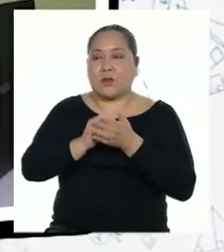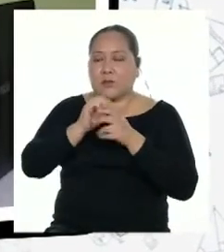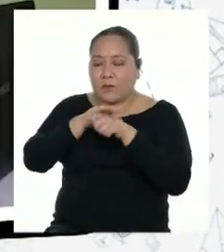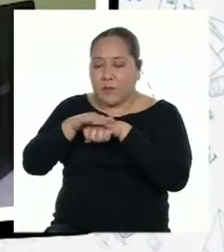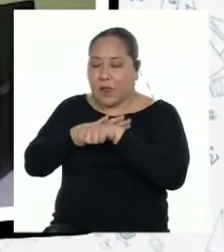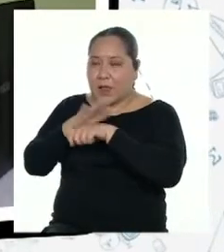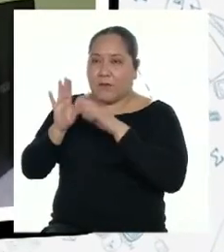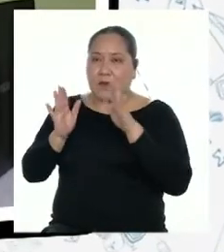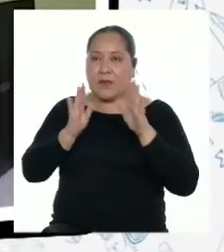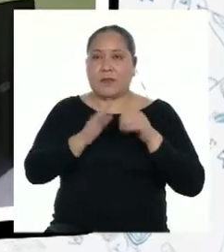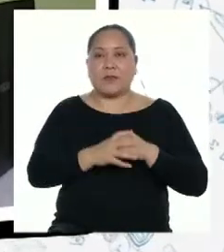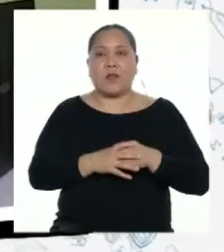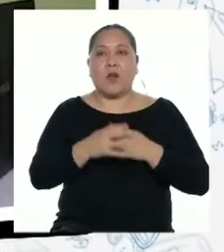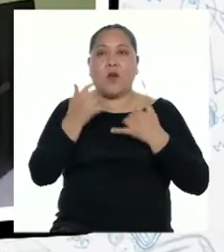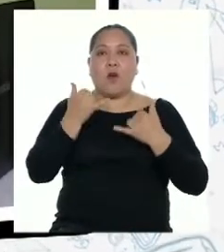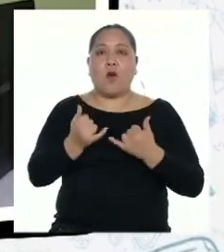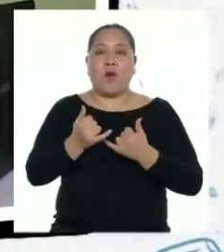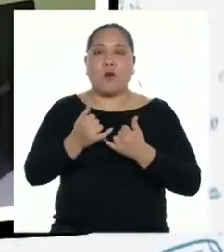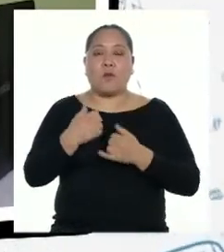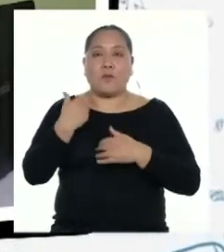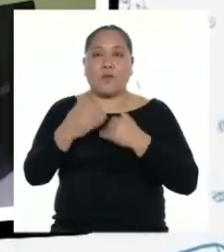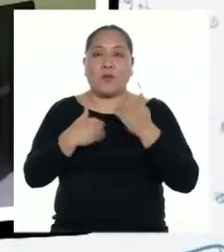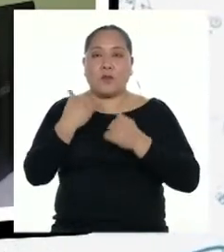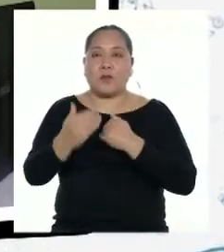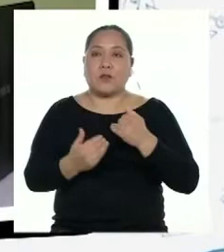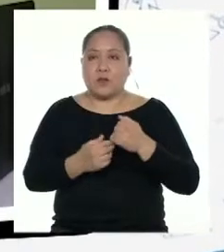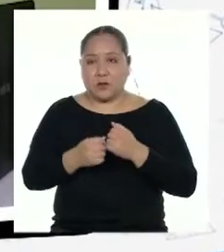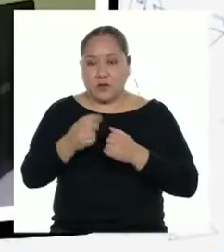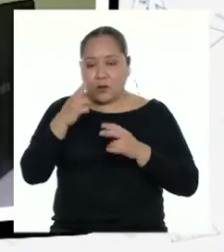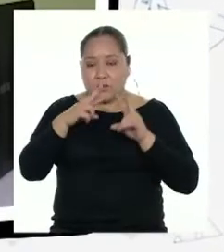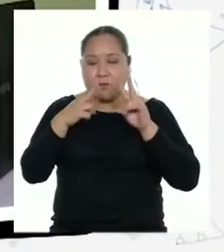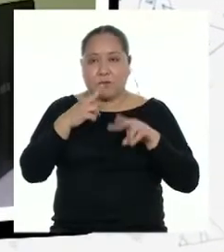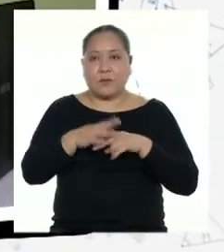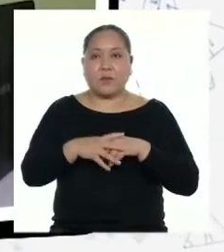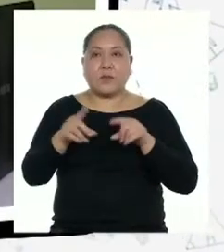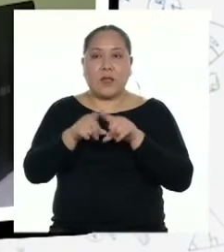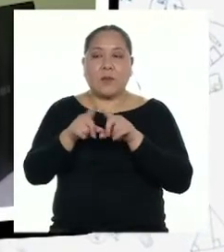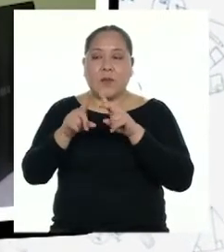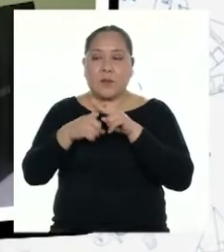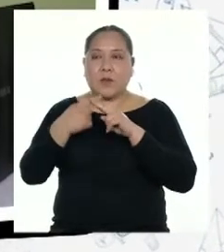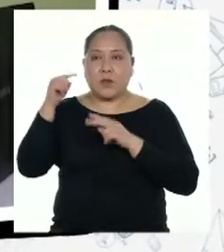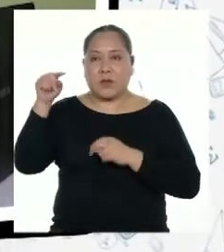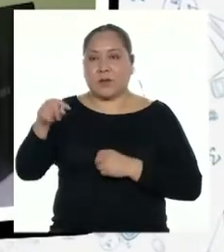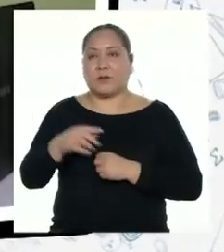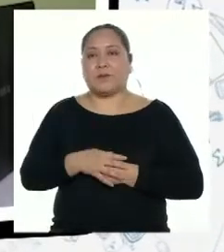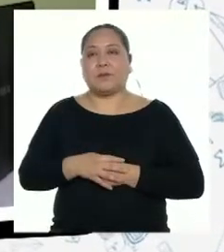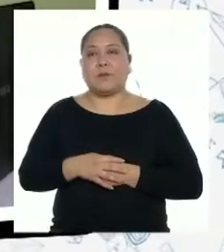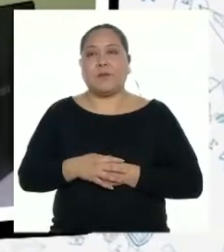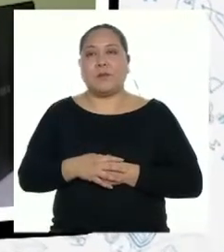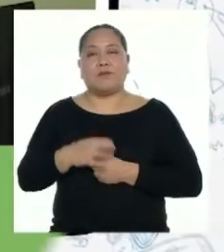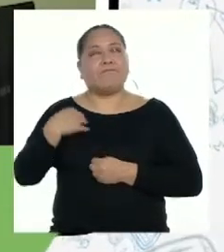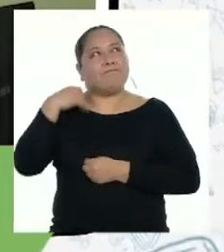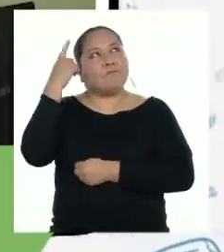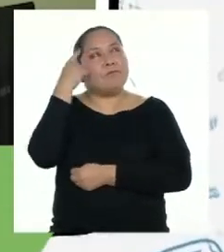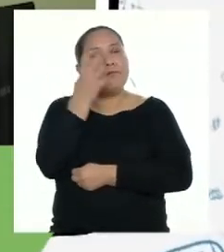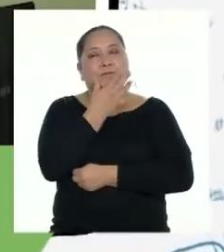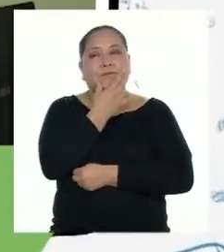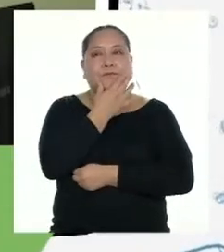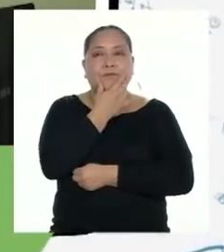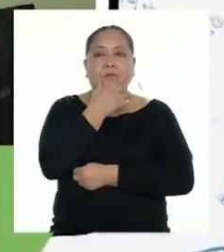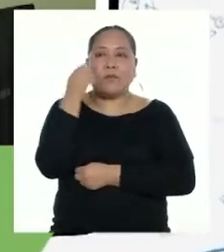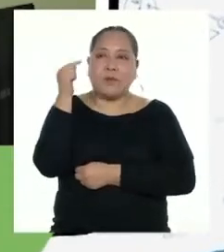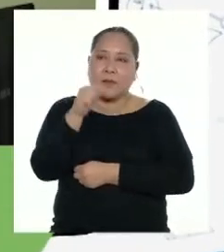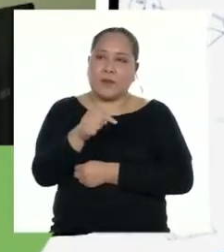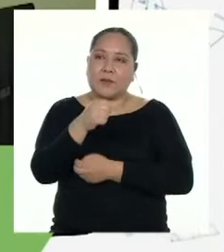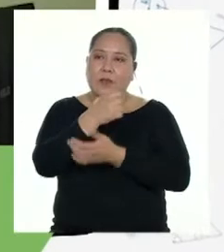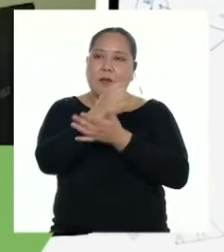planificación. Hoy el proceso de revisión y reflexión también comenzó desde ahí. Me hace pensar que es